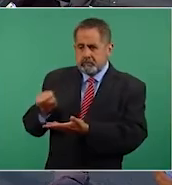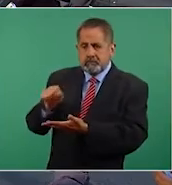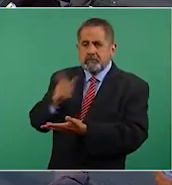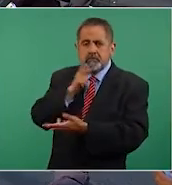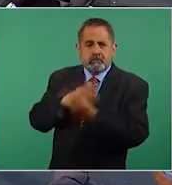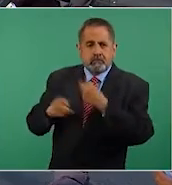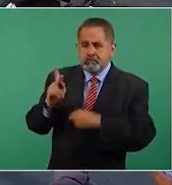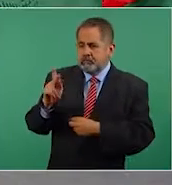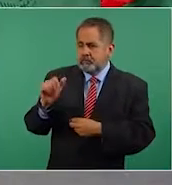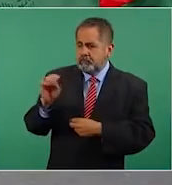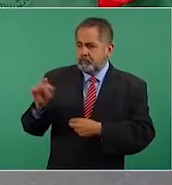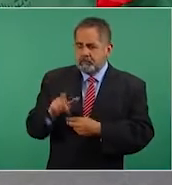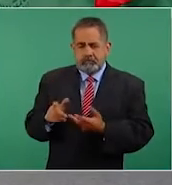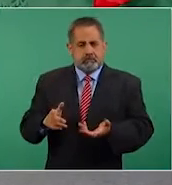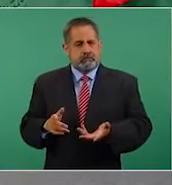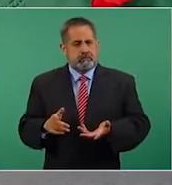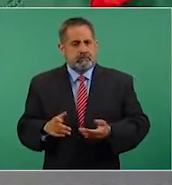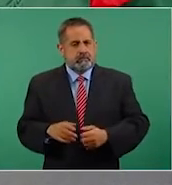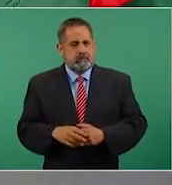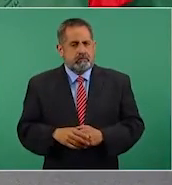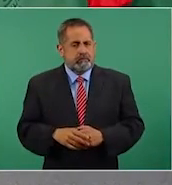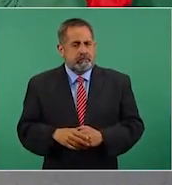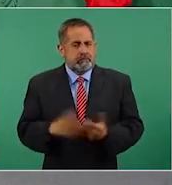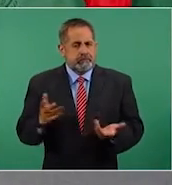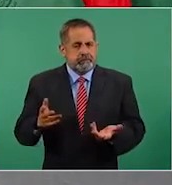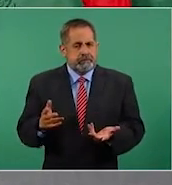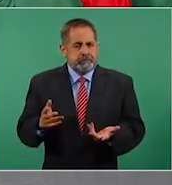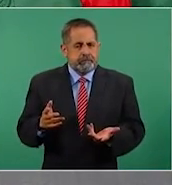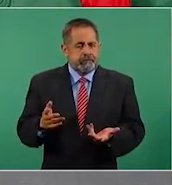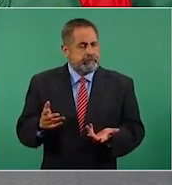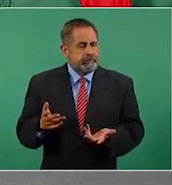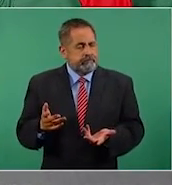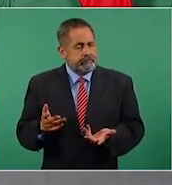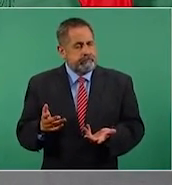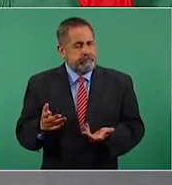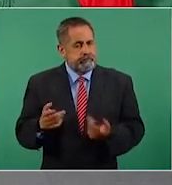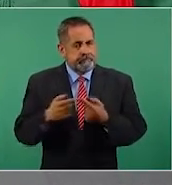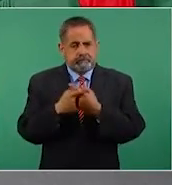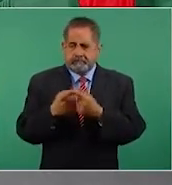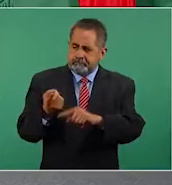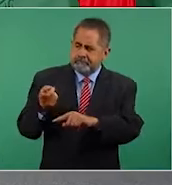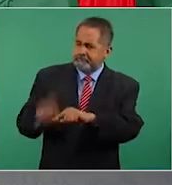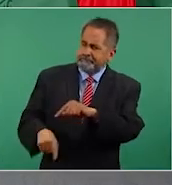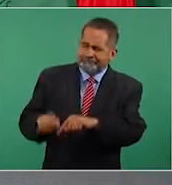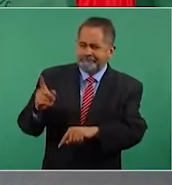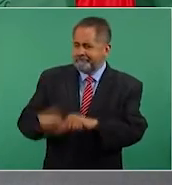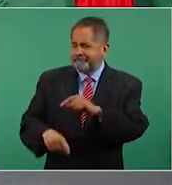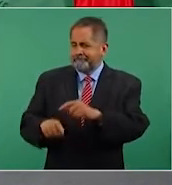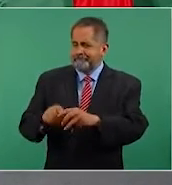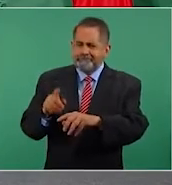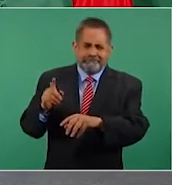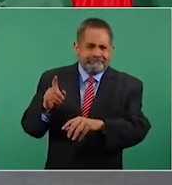Entonces, ¿cómo es que empiezan a destruir a Pemex